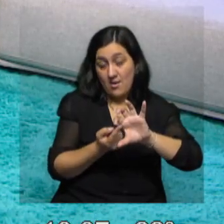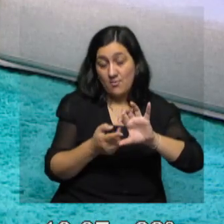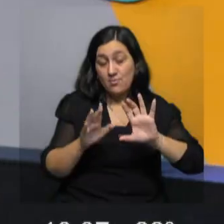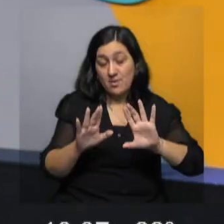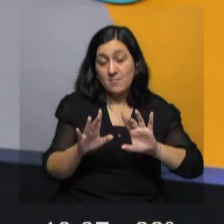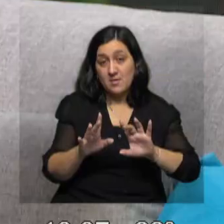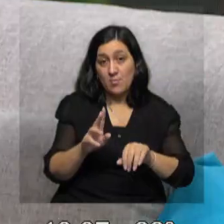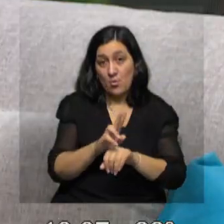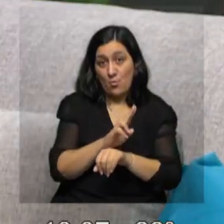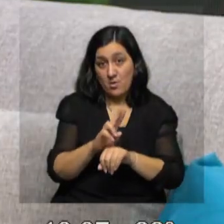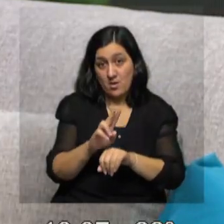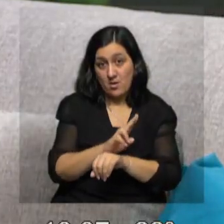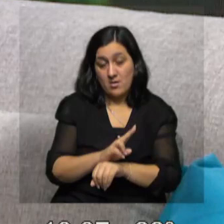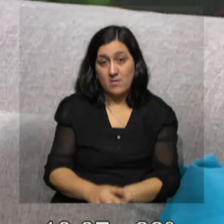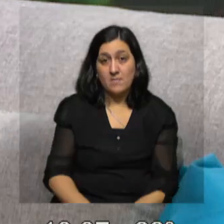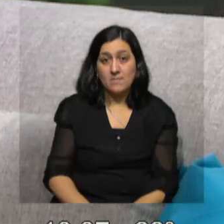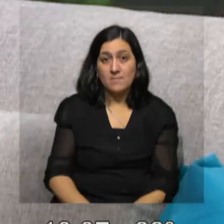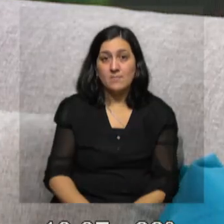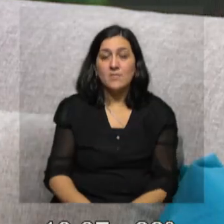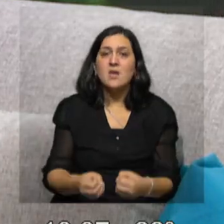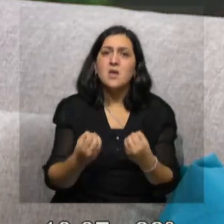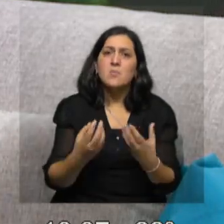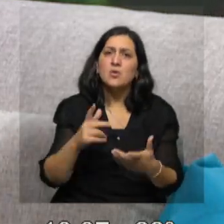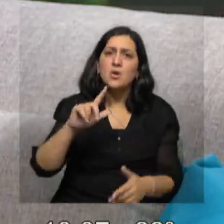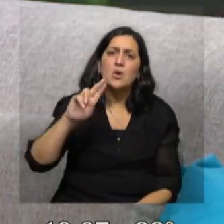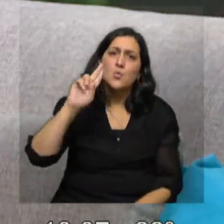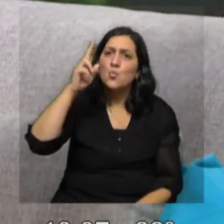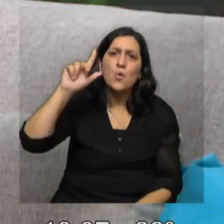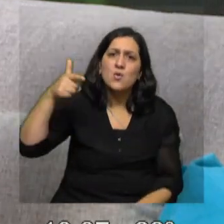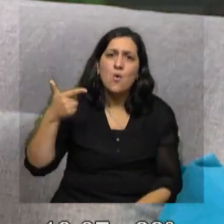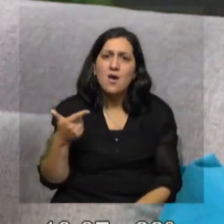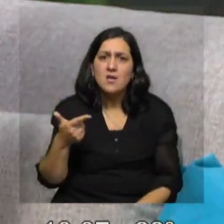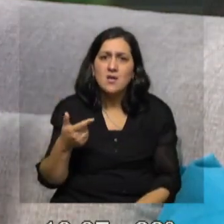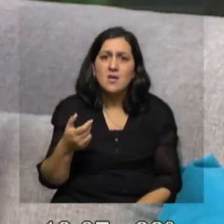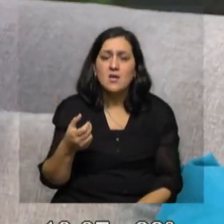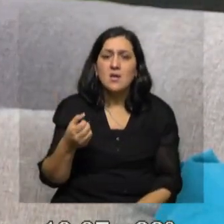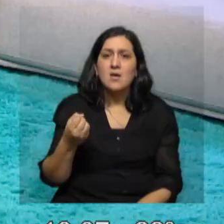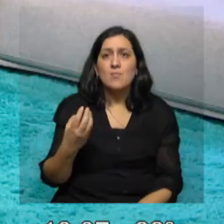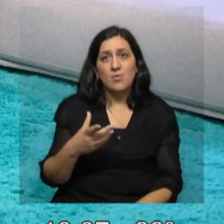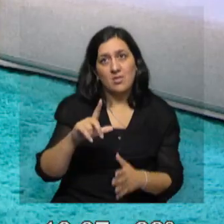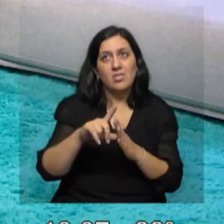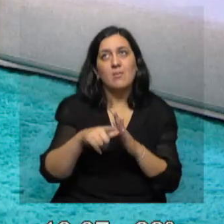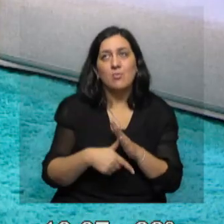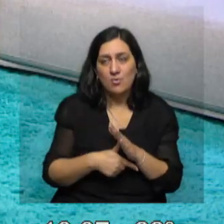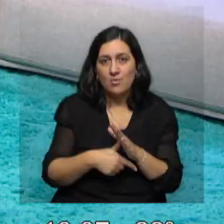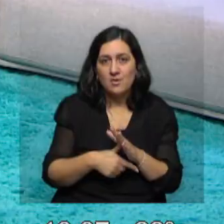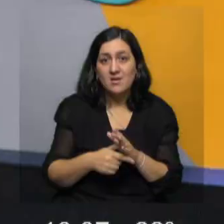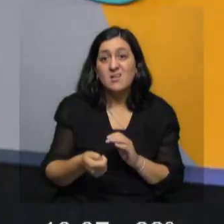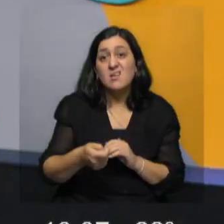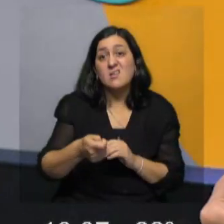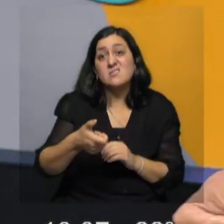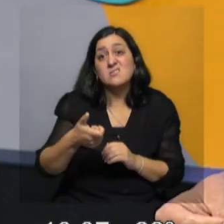¿Pero lo hiciste? No, bueno. Ah. Entonces. ¿Y por qué en Uruguay no hay? ¿Y porque muchos años más en inventarse si el recién venido, llegó